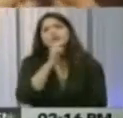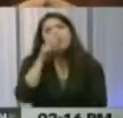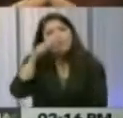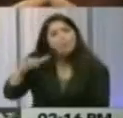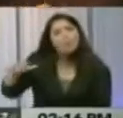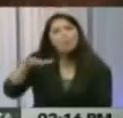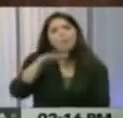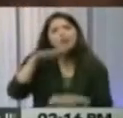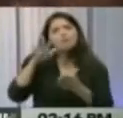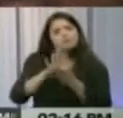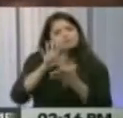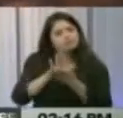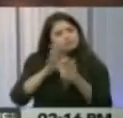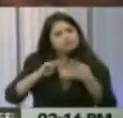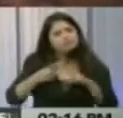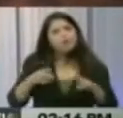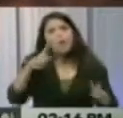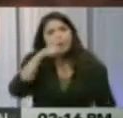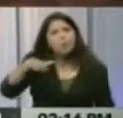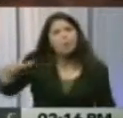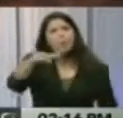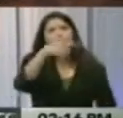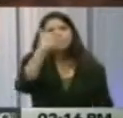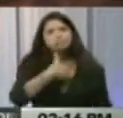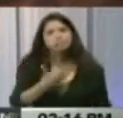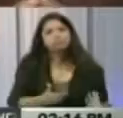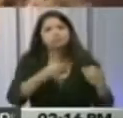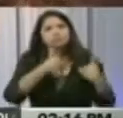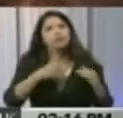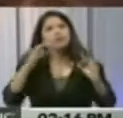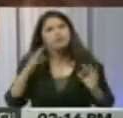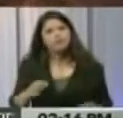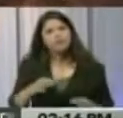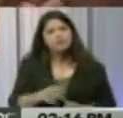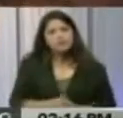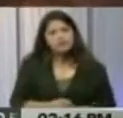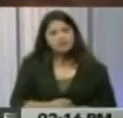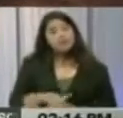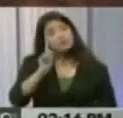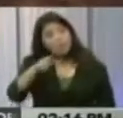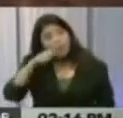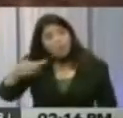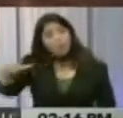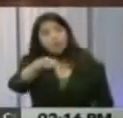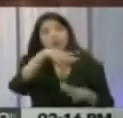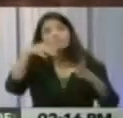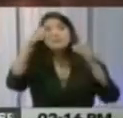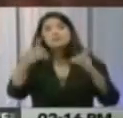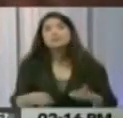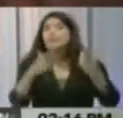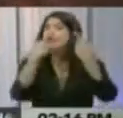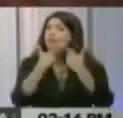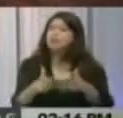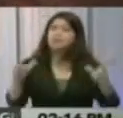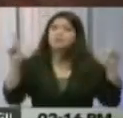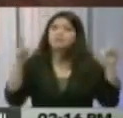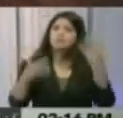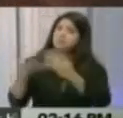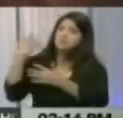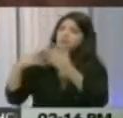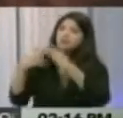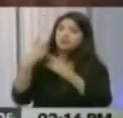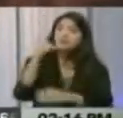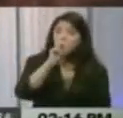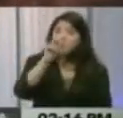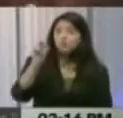pueblo pacífico, un pueblo respetuoso de las diferencias y un pueblo que ha decidido ser libre hace más de 200